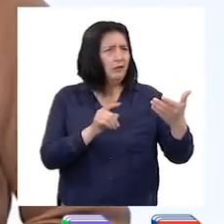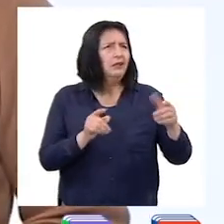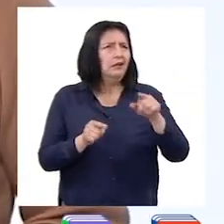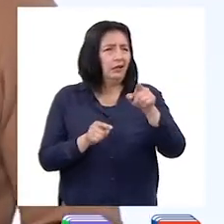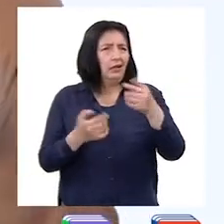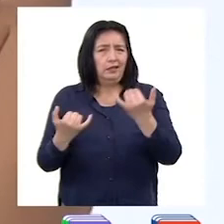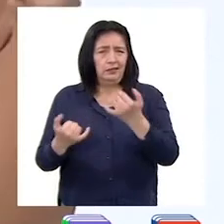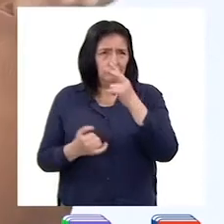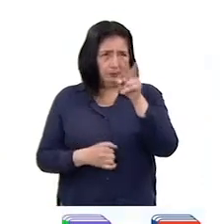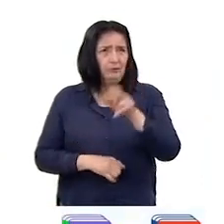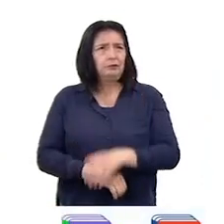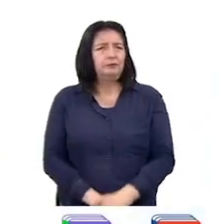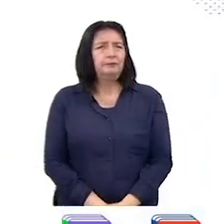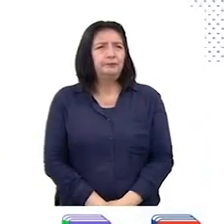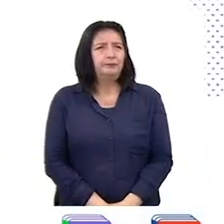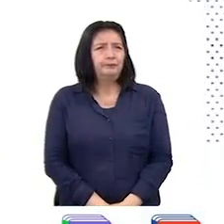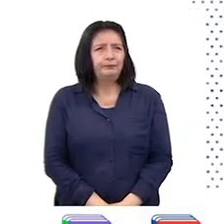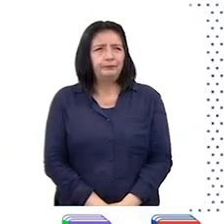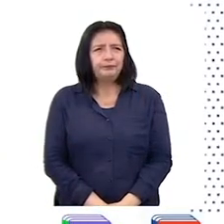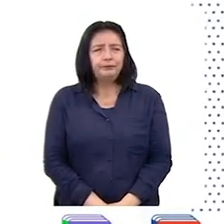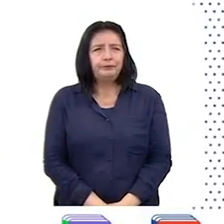a este que vemos aquí.